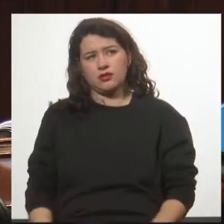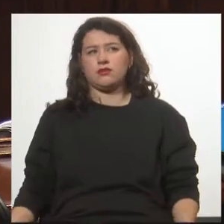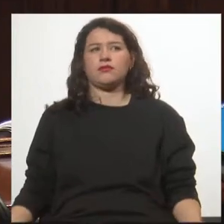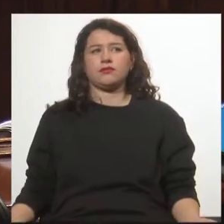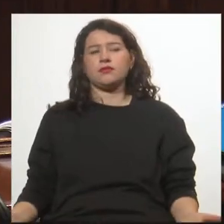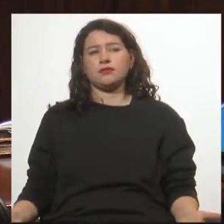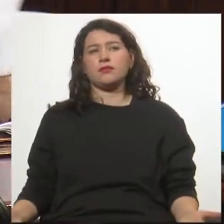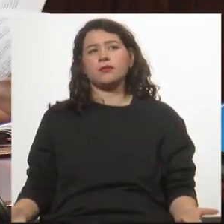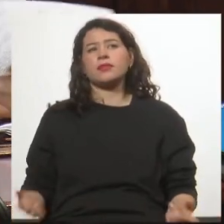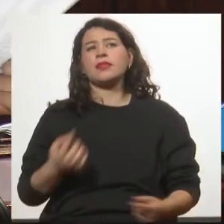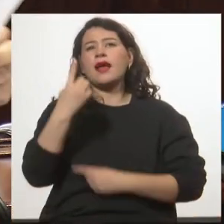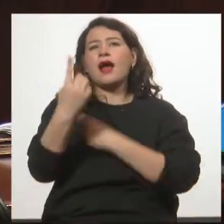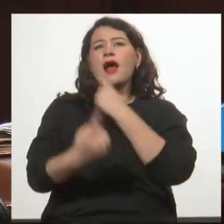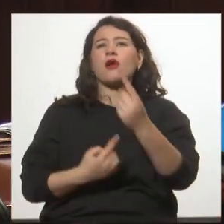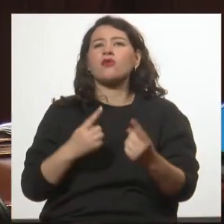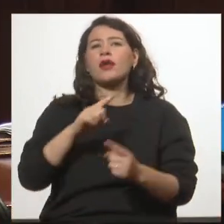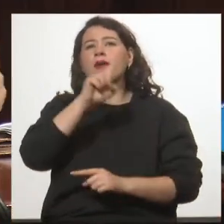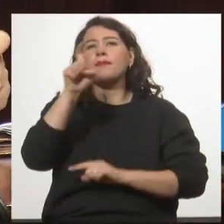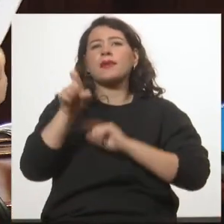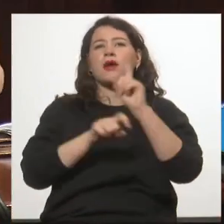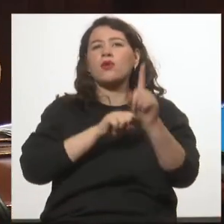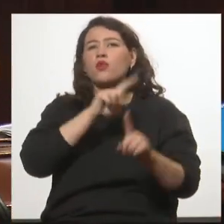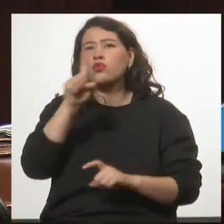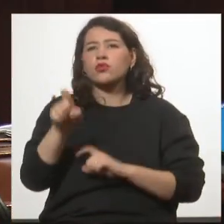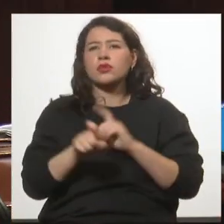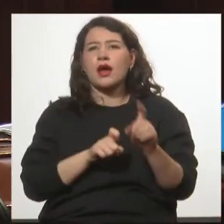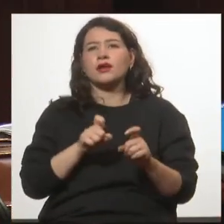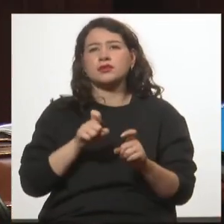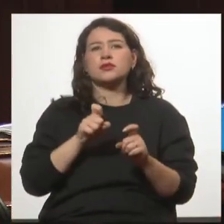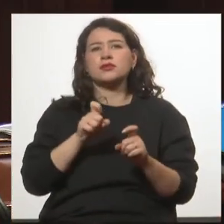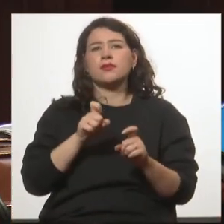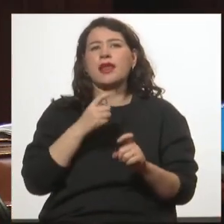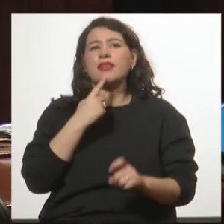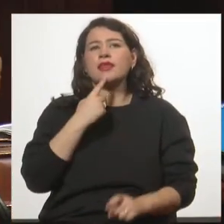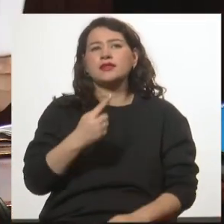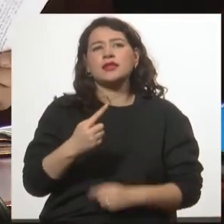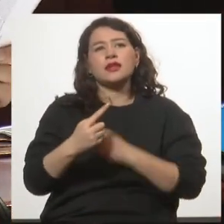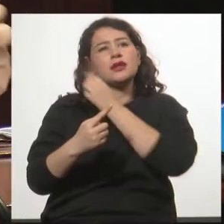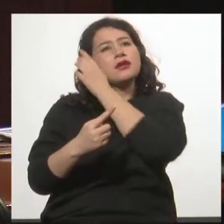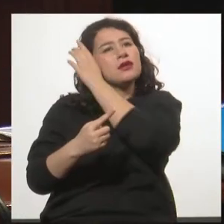tengo aquí algunas preguntas para trasladarle a